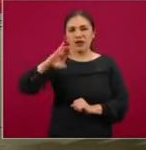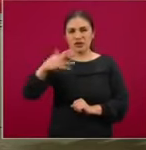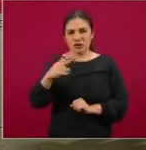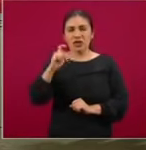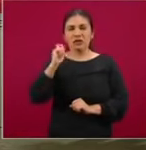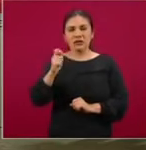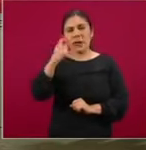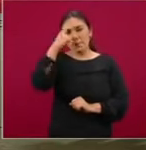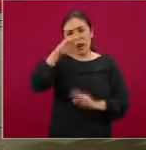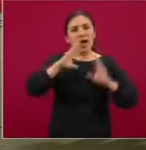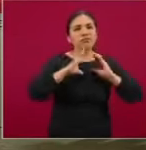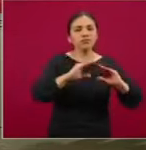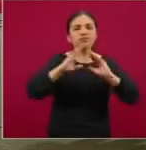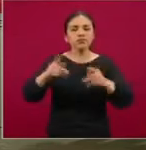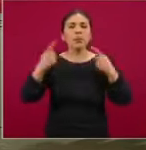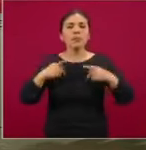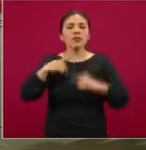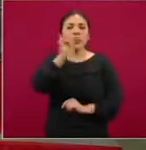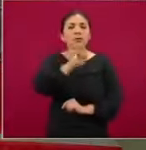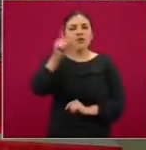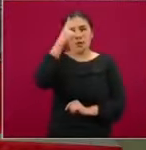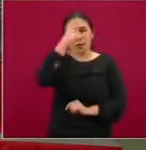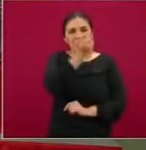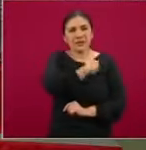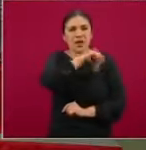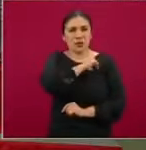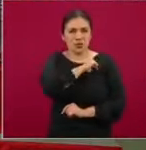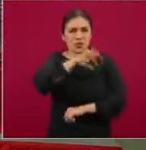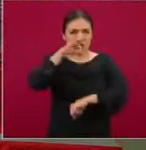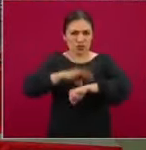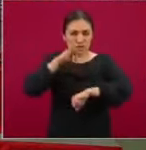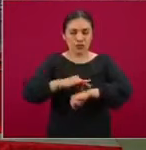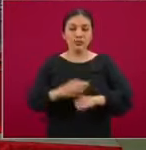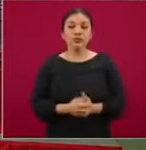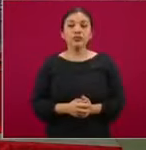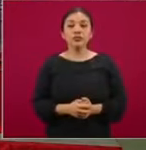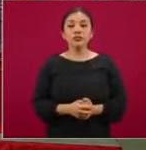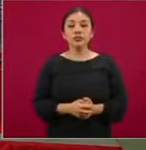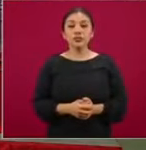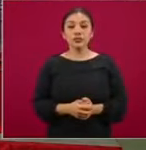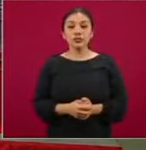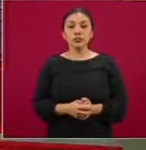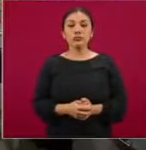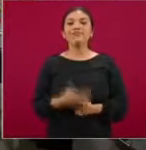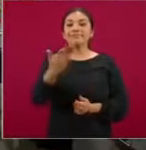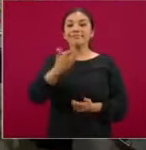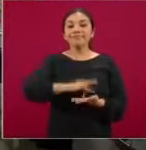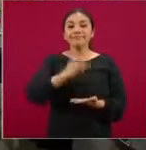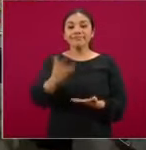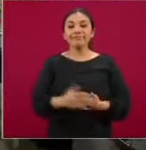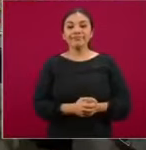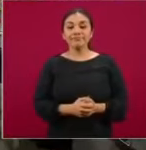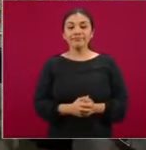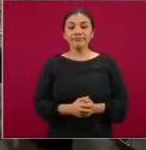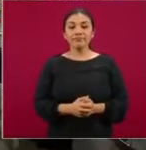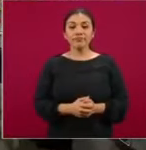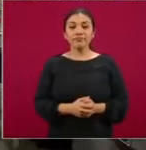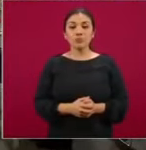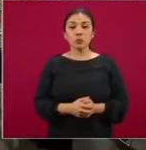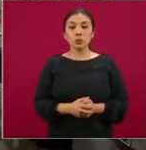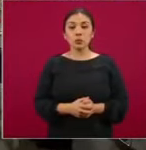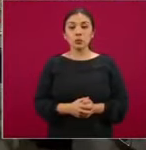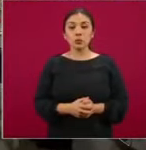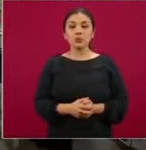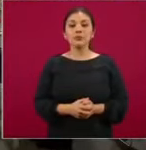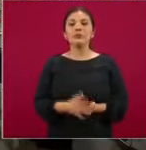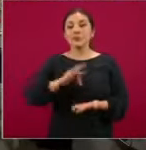formación de profesionales de la salud en especialidades médicas. Adelante. Muchas gracias, señor subsecretario.